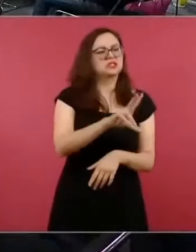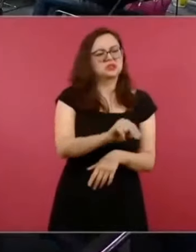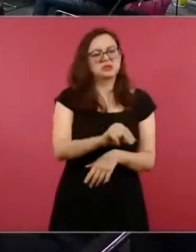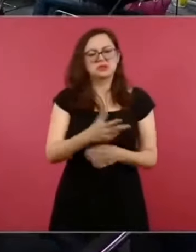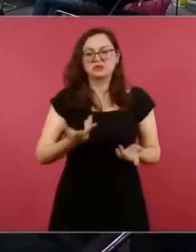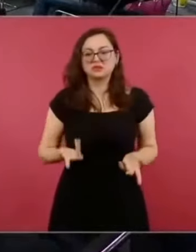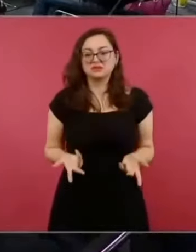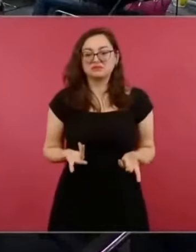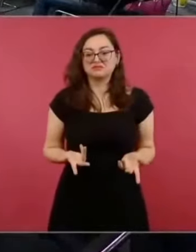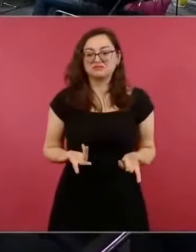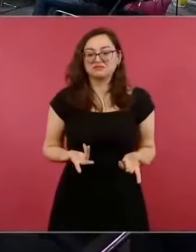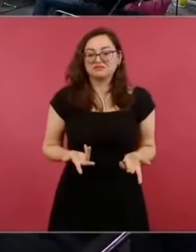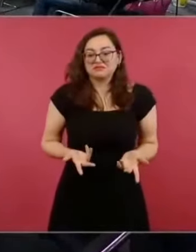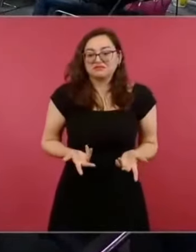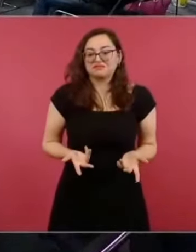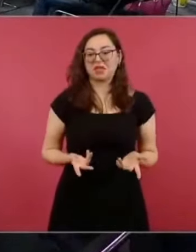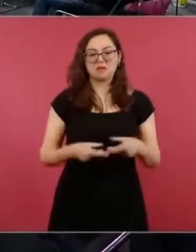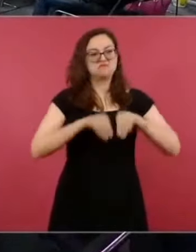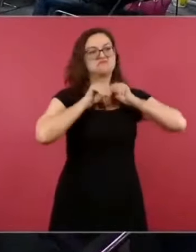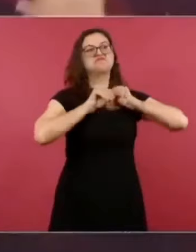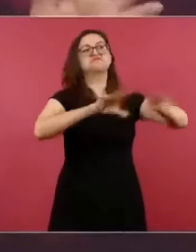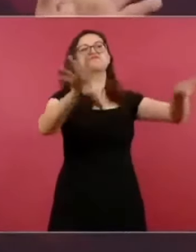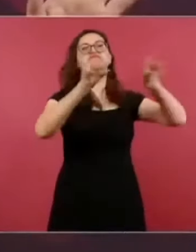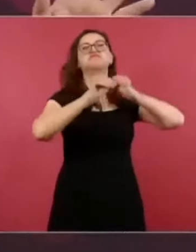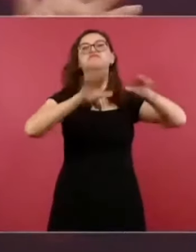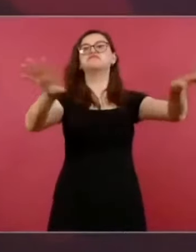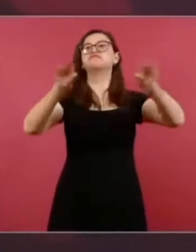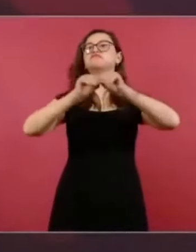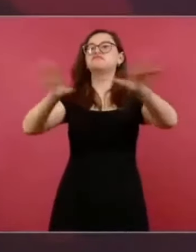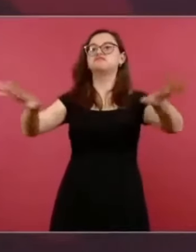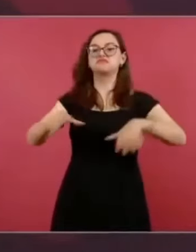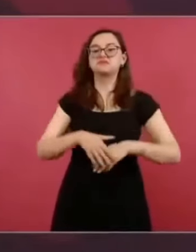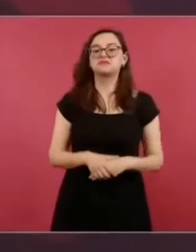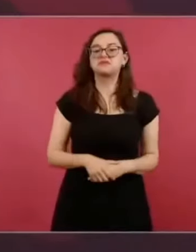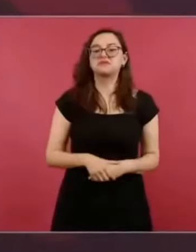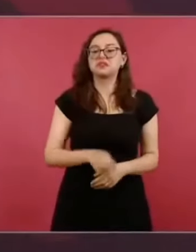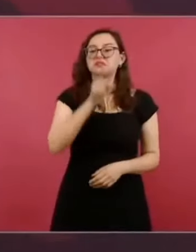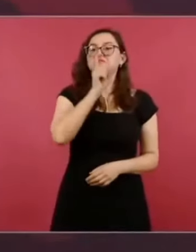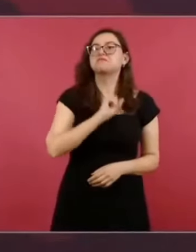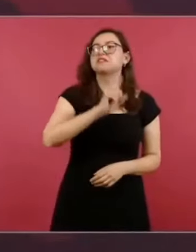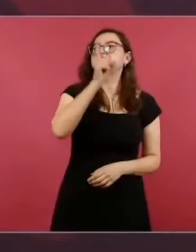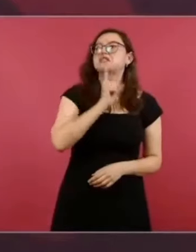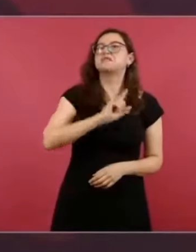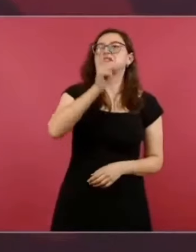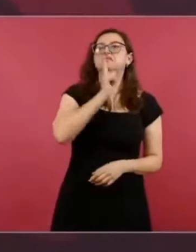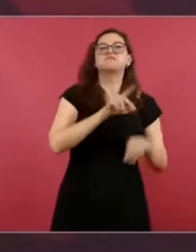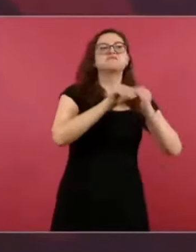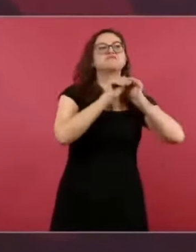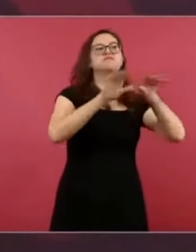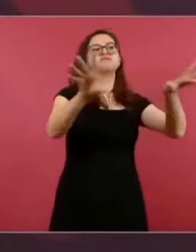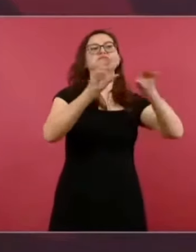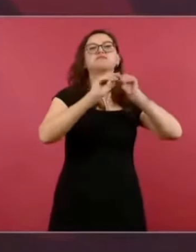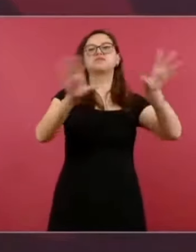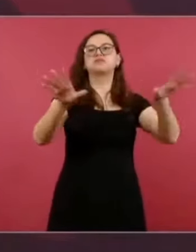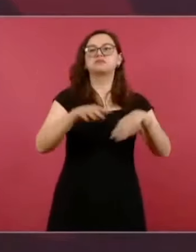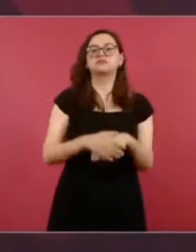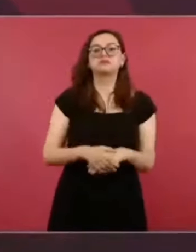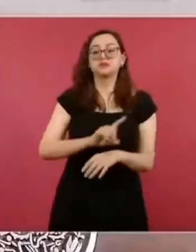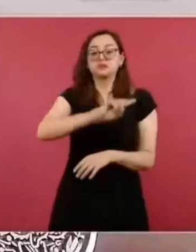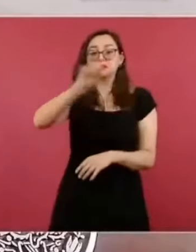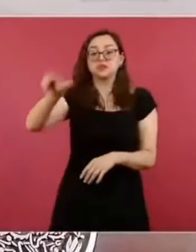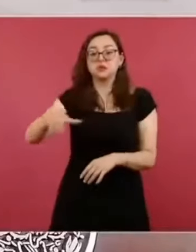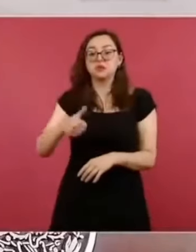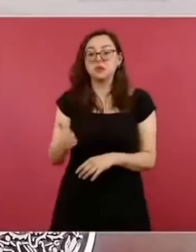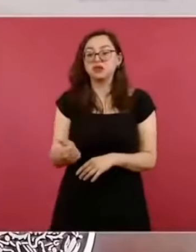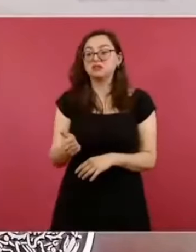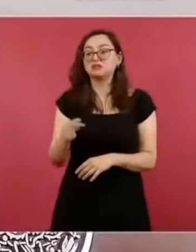Ya no dicen nada. Si vemos los periódicos hoy, sí, algo, pero